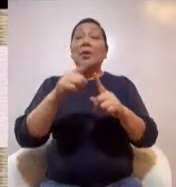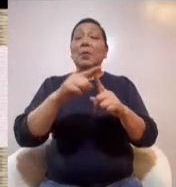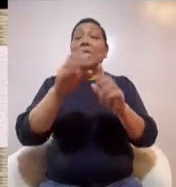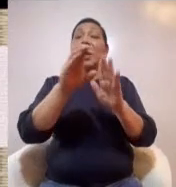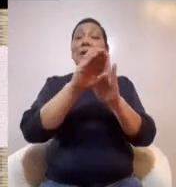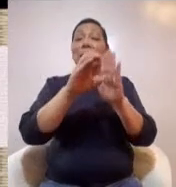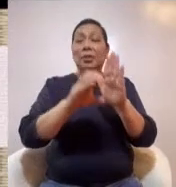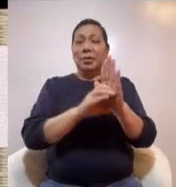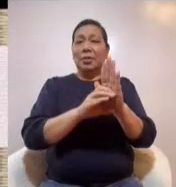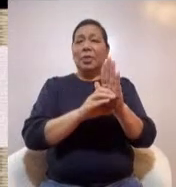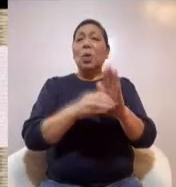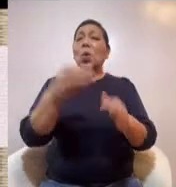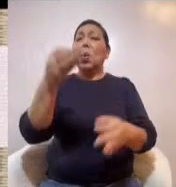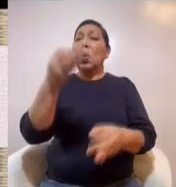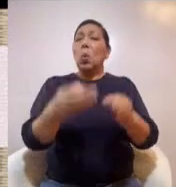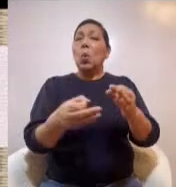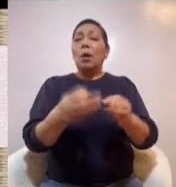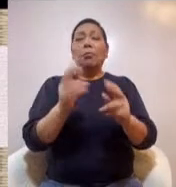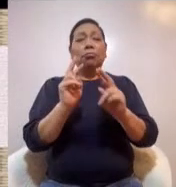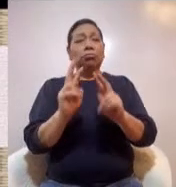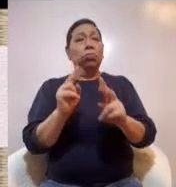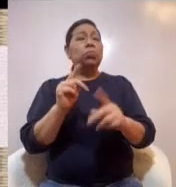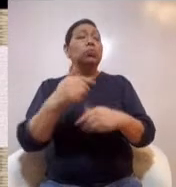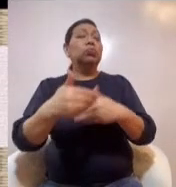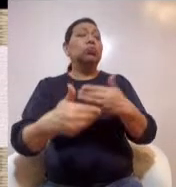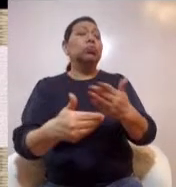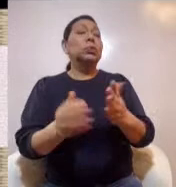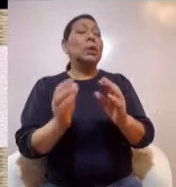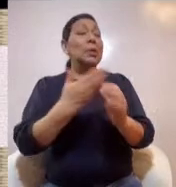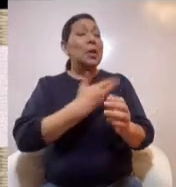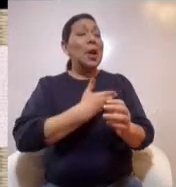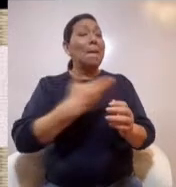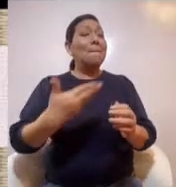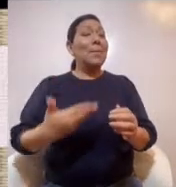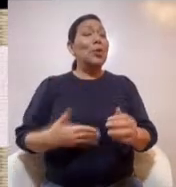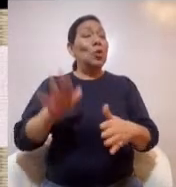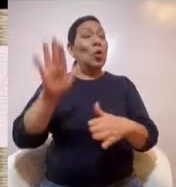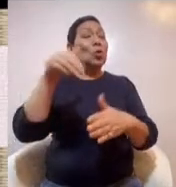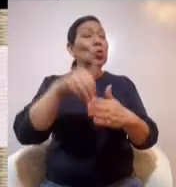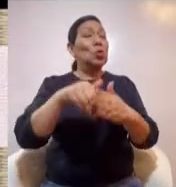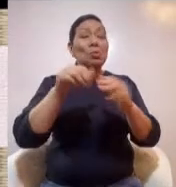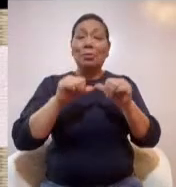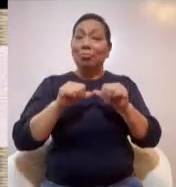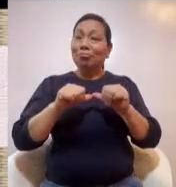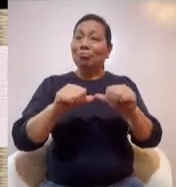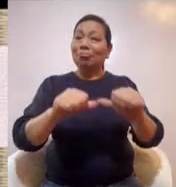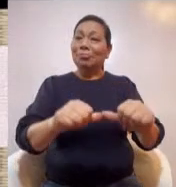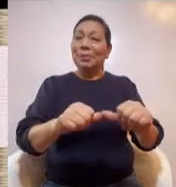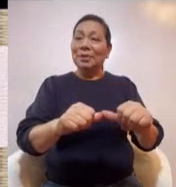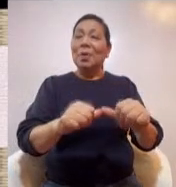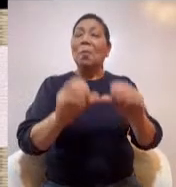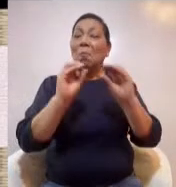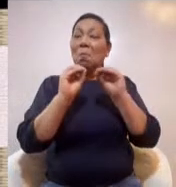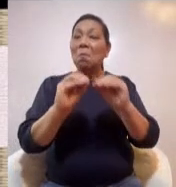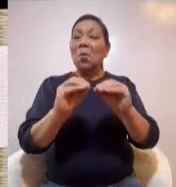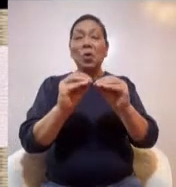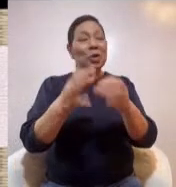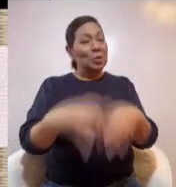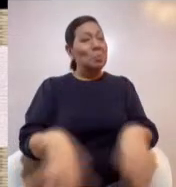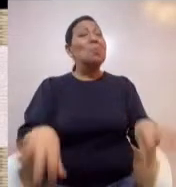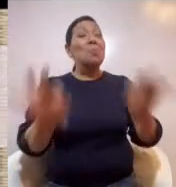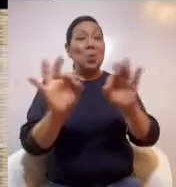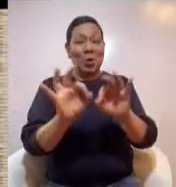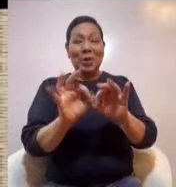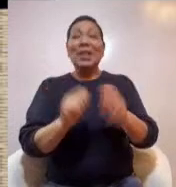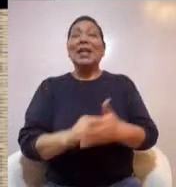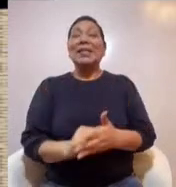en el Tribunal Constitucional tenemos sentencias con perspectiva de género y una presidenta que en sus votos permanentemente señala y pone de